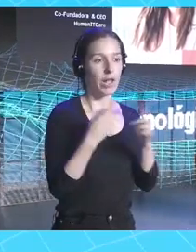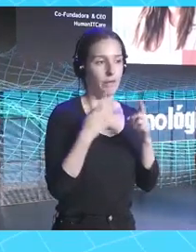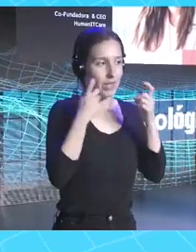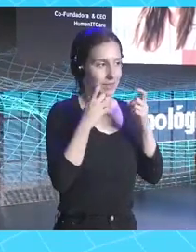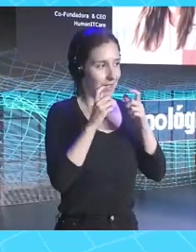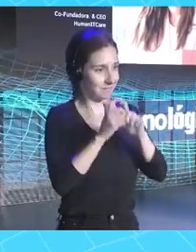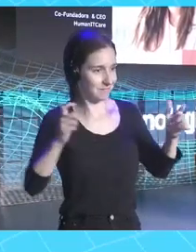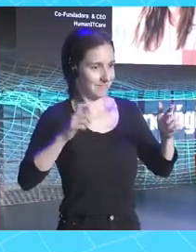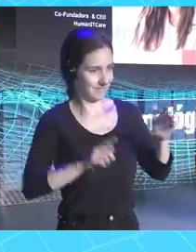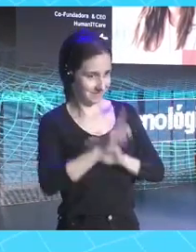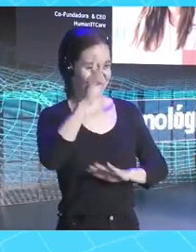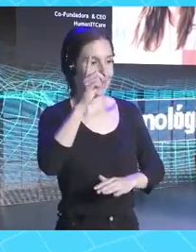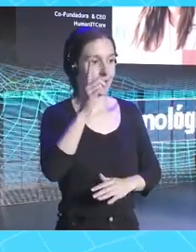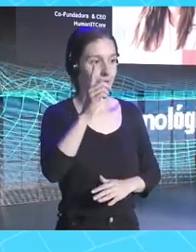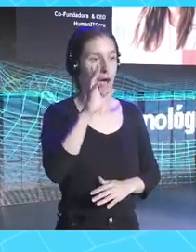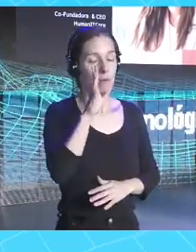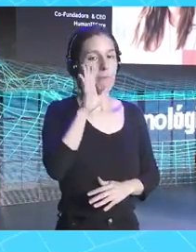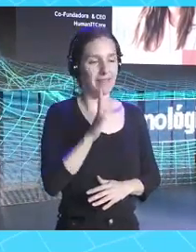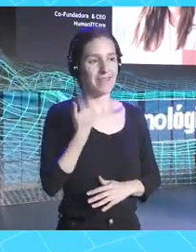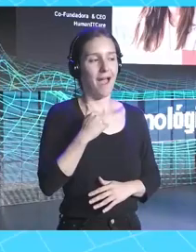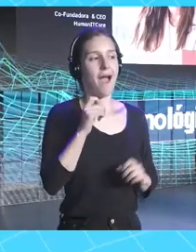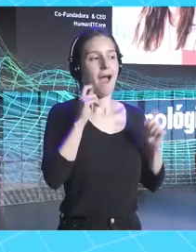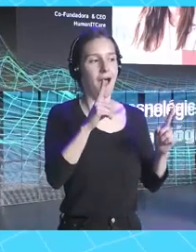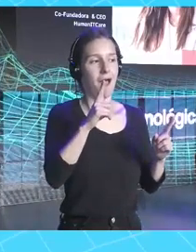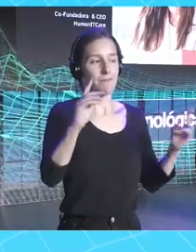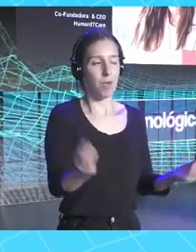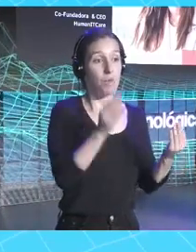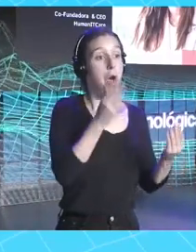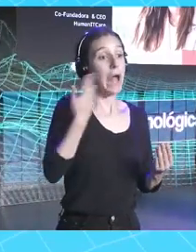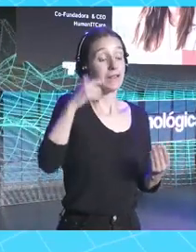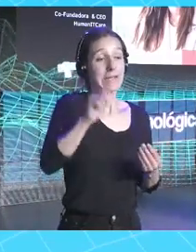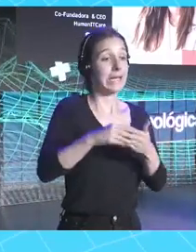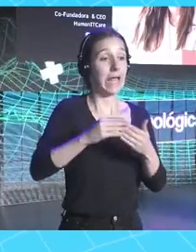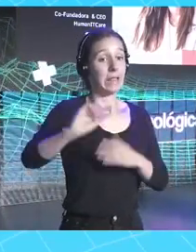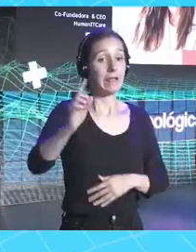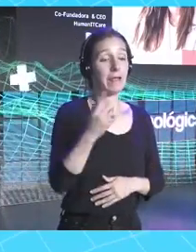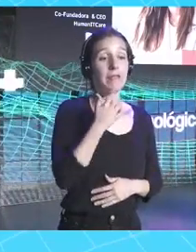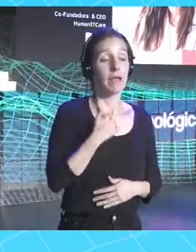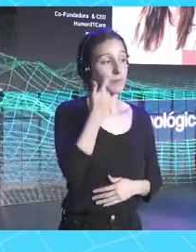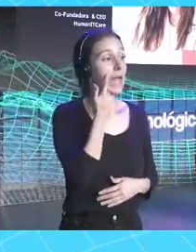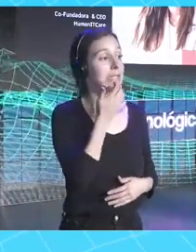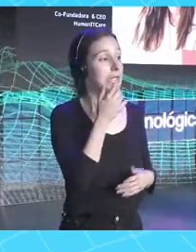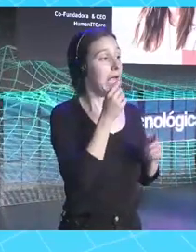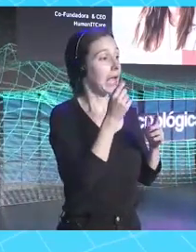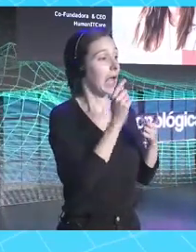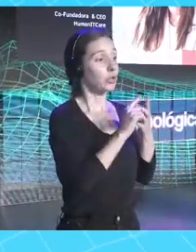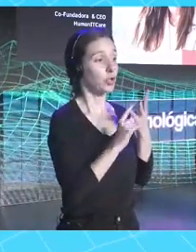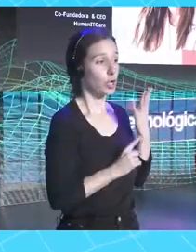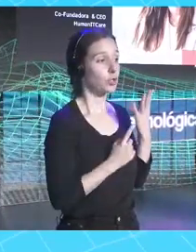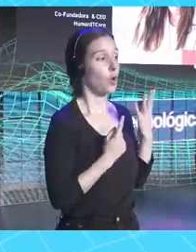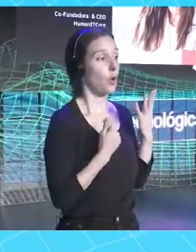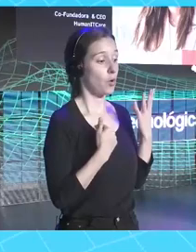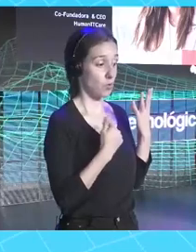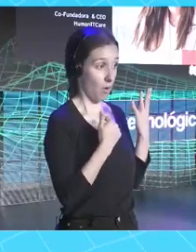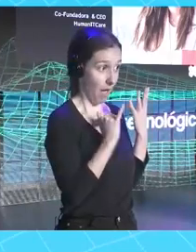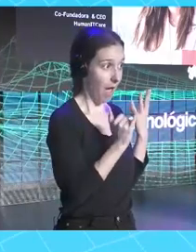ahora como muy con mucha más concienciados no porque Antes nos venía un cliente nos decía Pues si ponéis esto yo lo escalo a no sé cuántos